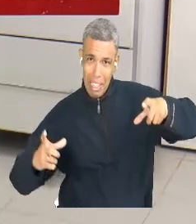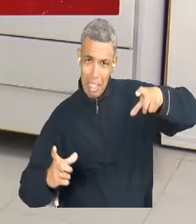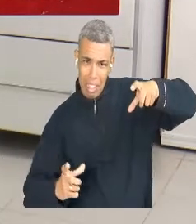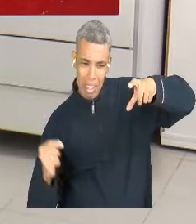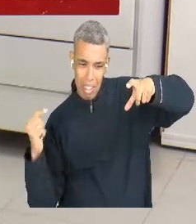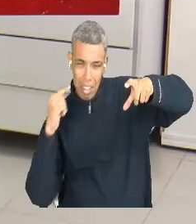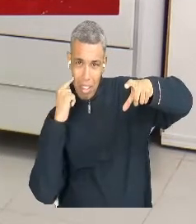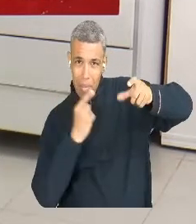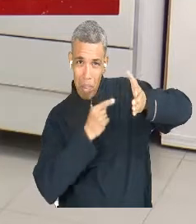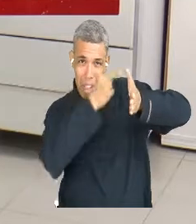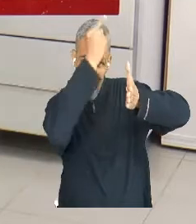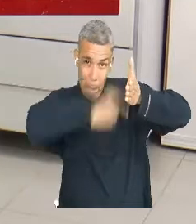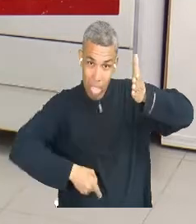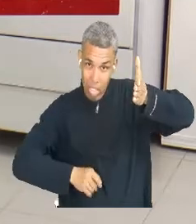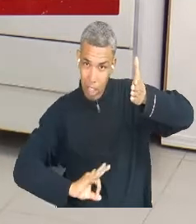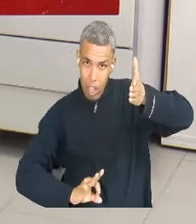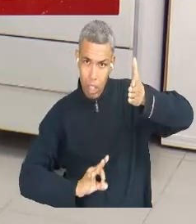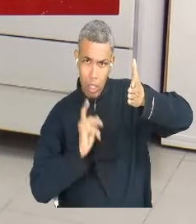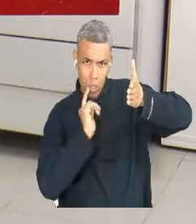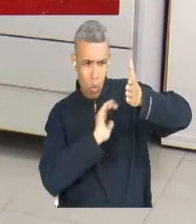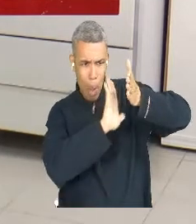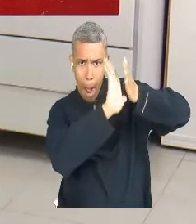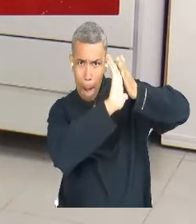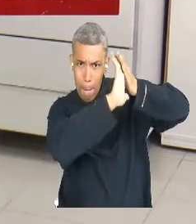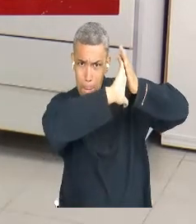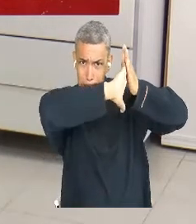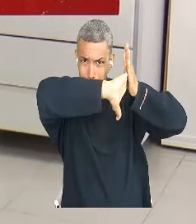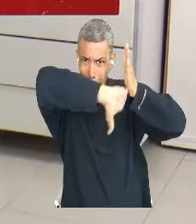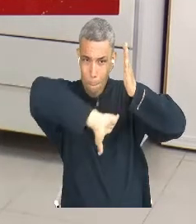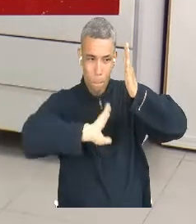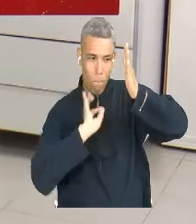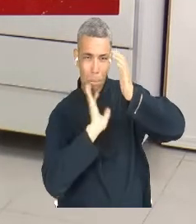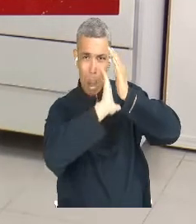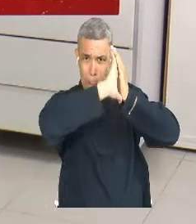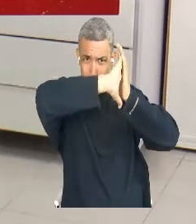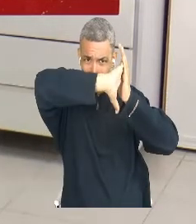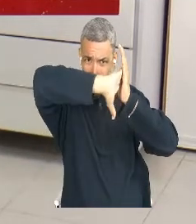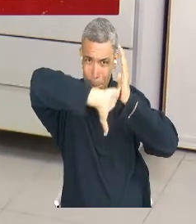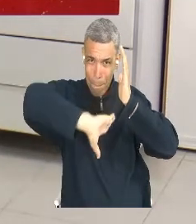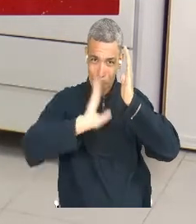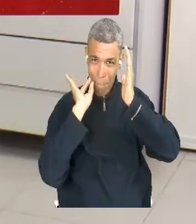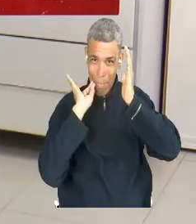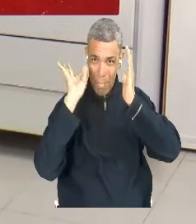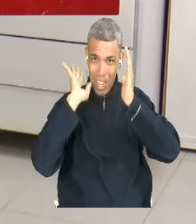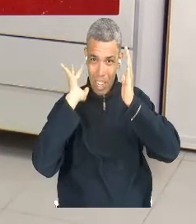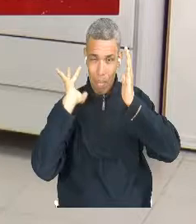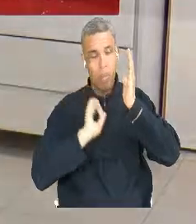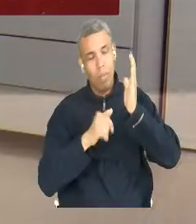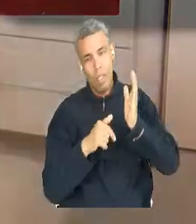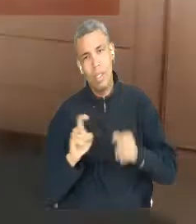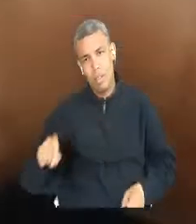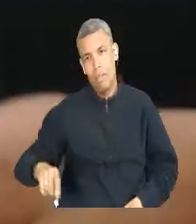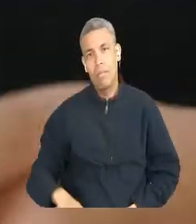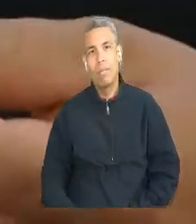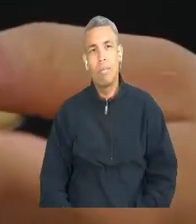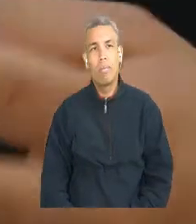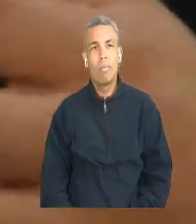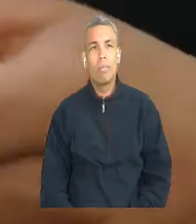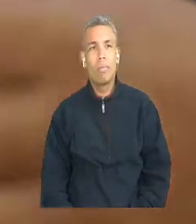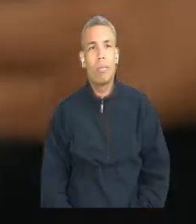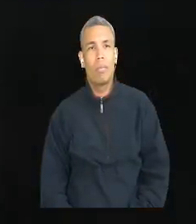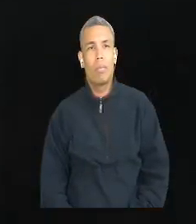no, ya. Ya ahí... Tiene que quedar así. Mire, qué chévere. Que se pueda... Doblar y